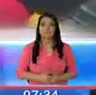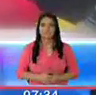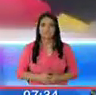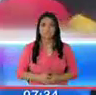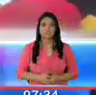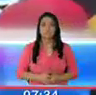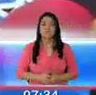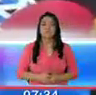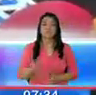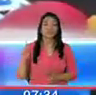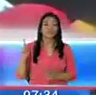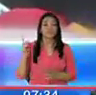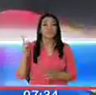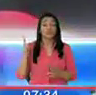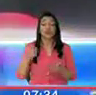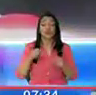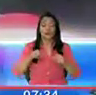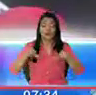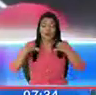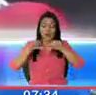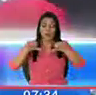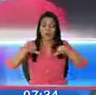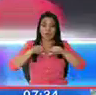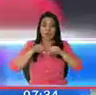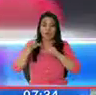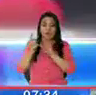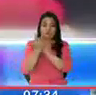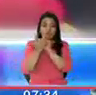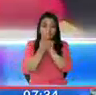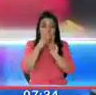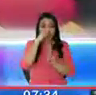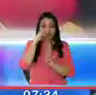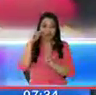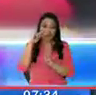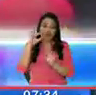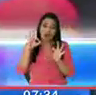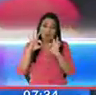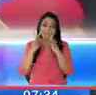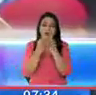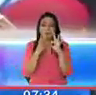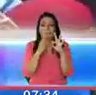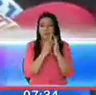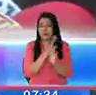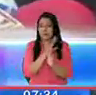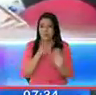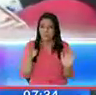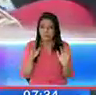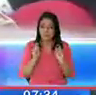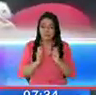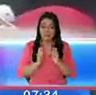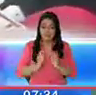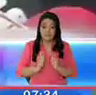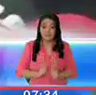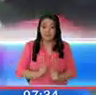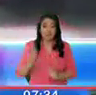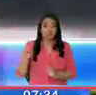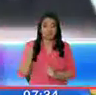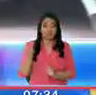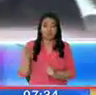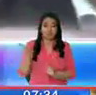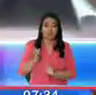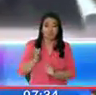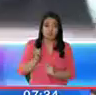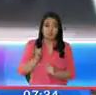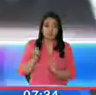es únicamente en el aula o los contactos directos, es decir, familiares y en el aula donde estuvo el chico. Es una bacteria que solo se transmite a través de